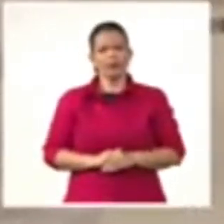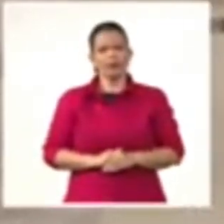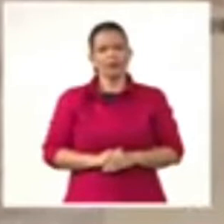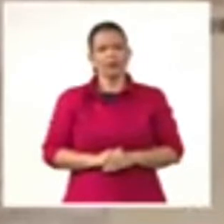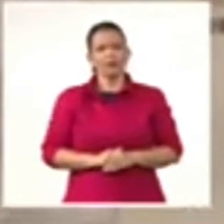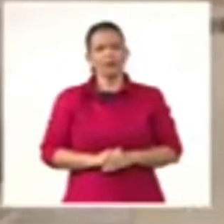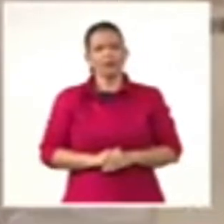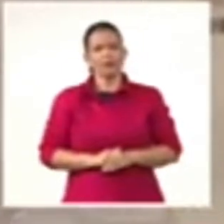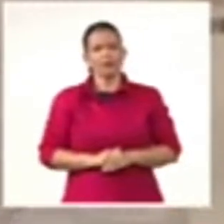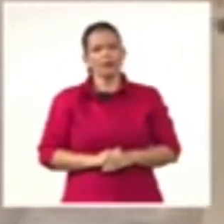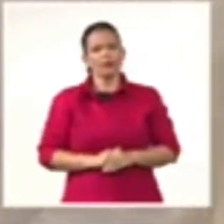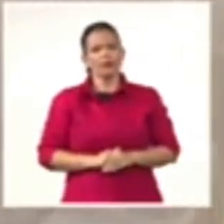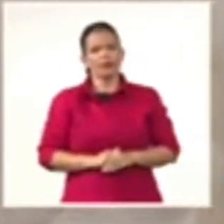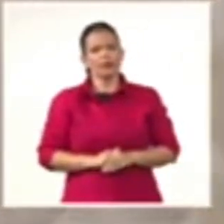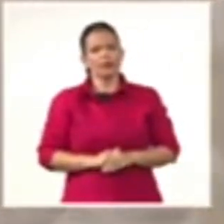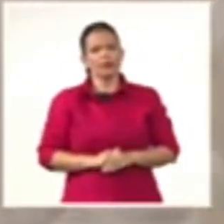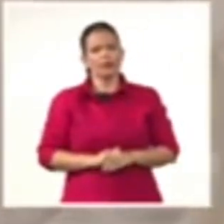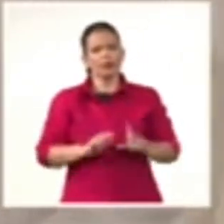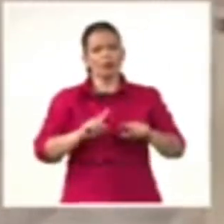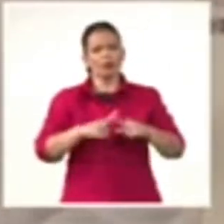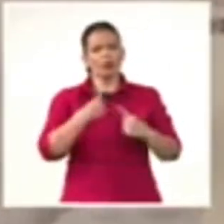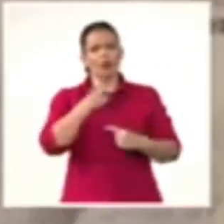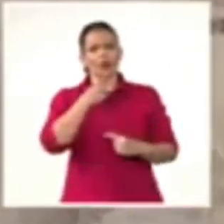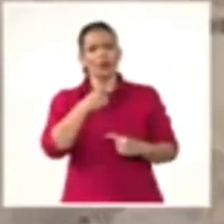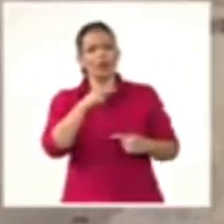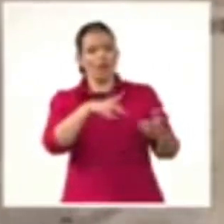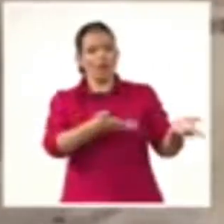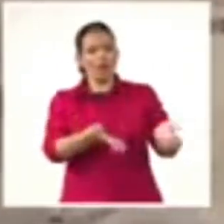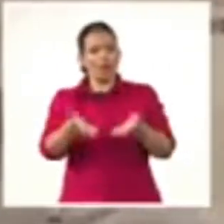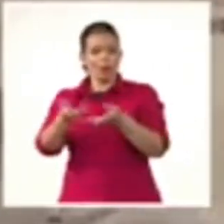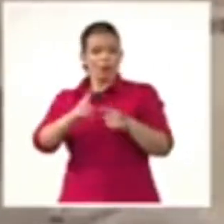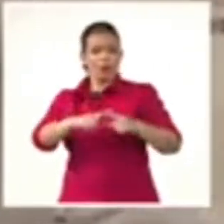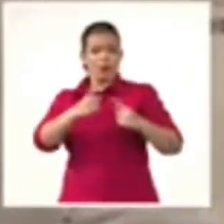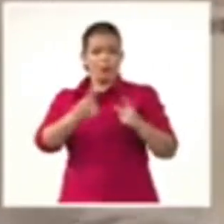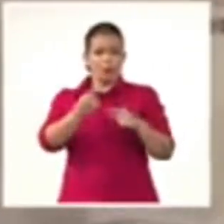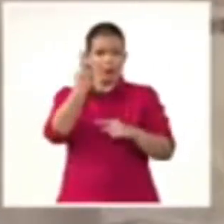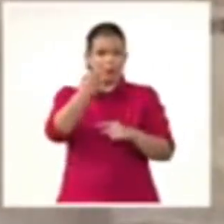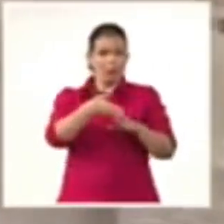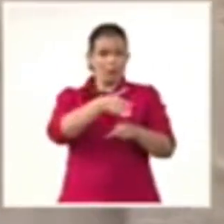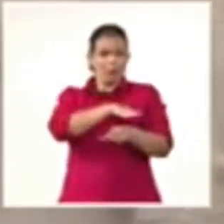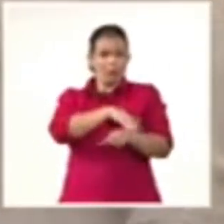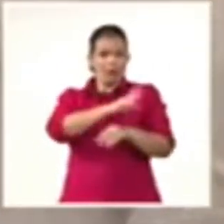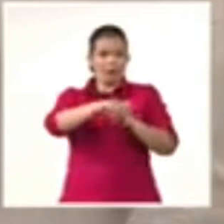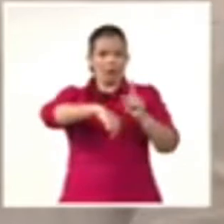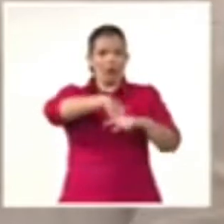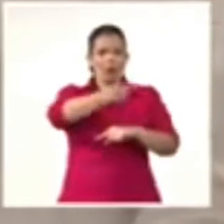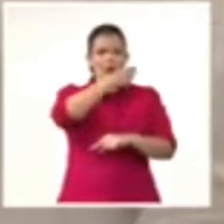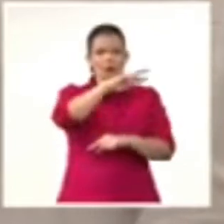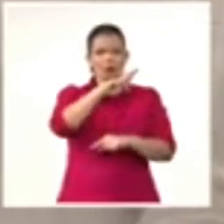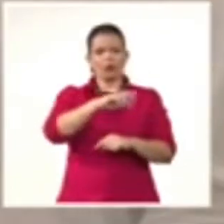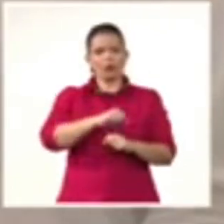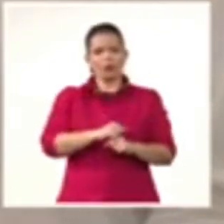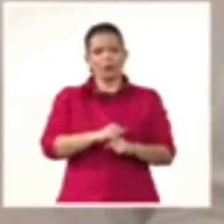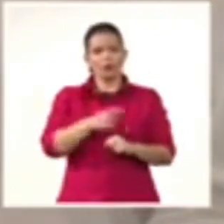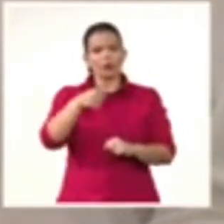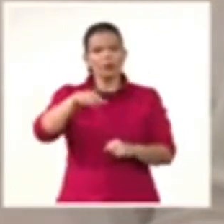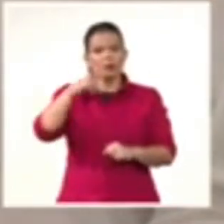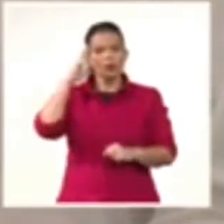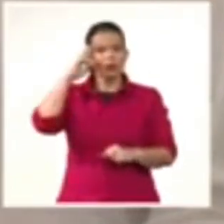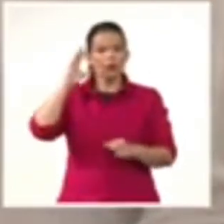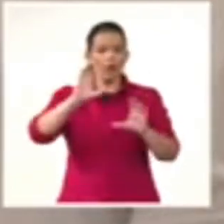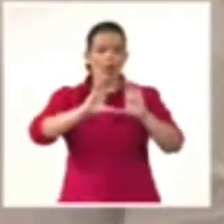del sistema. En ese mundo de olvidos, la historia me absorberá, dejaría de interesar a los